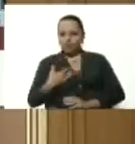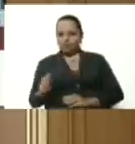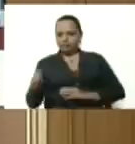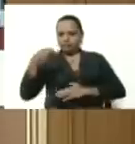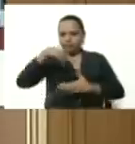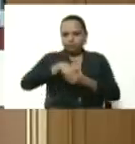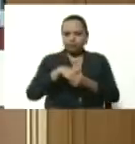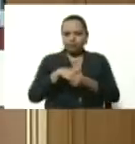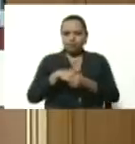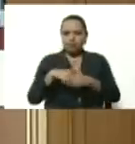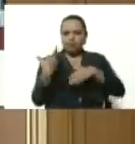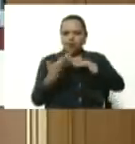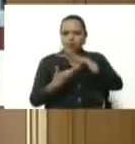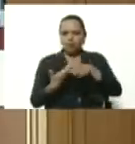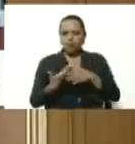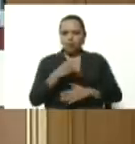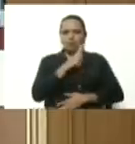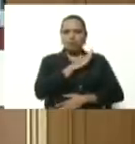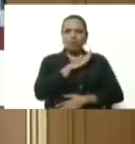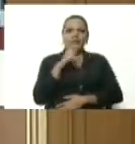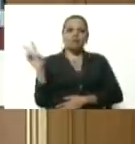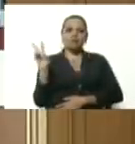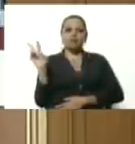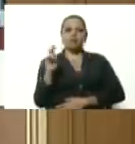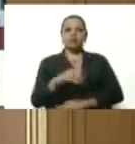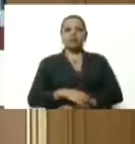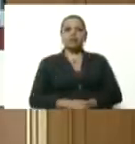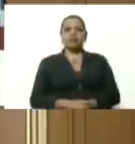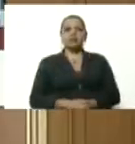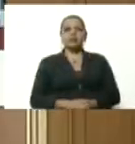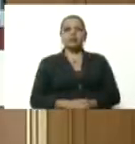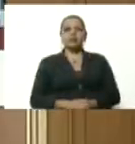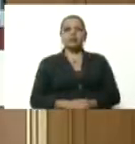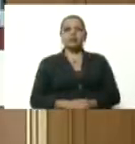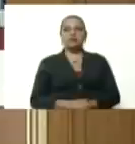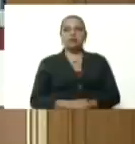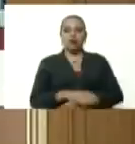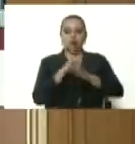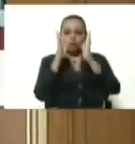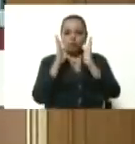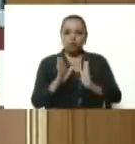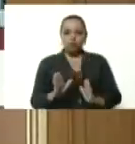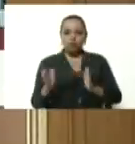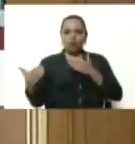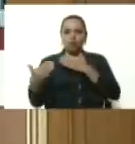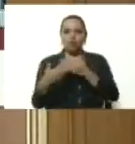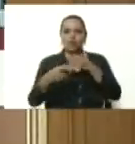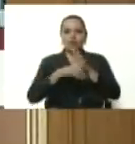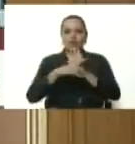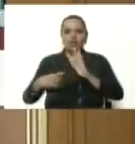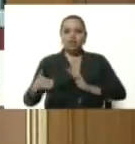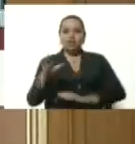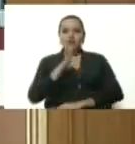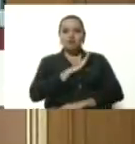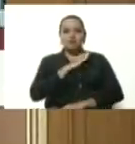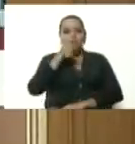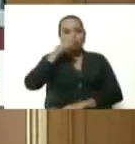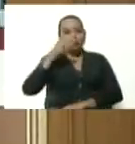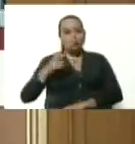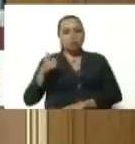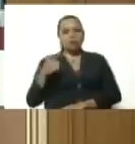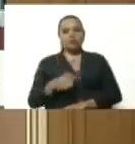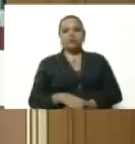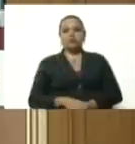injerencista en los asuntos internos de Venezuela, en su posición contra el derecho que tienen los pueblos, y en este